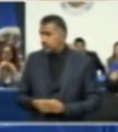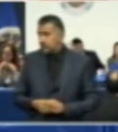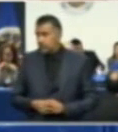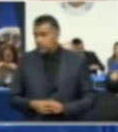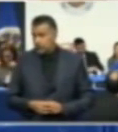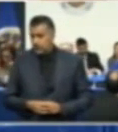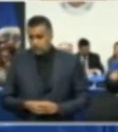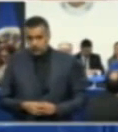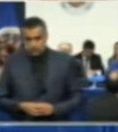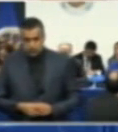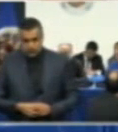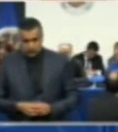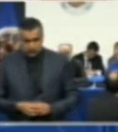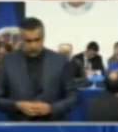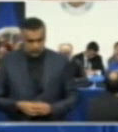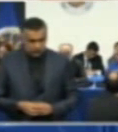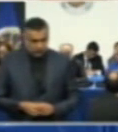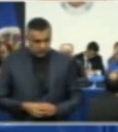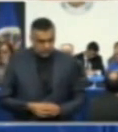Casa.